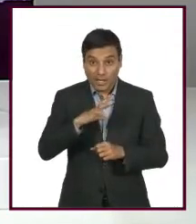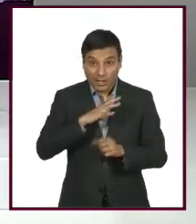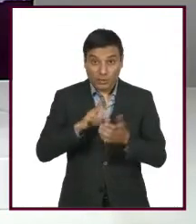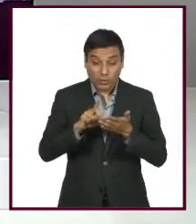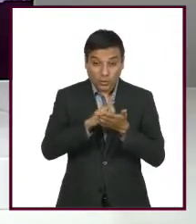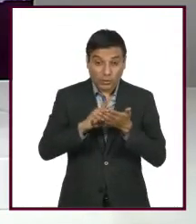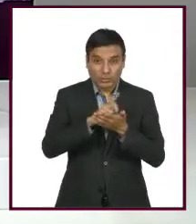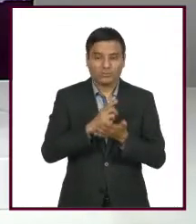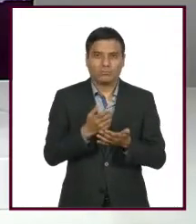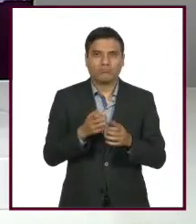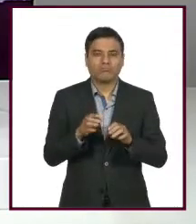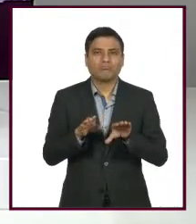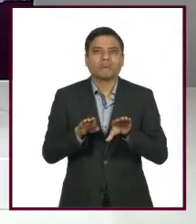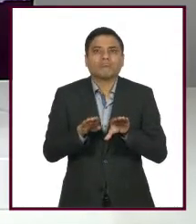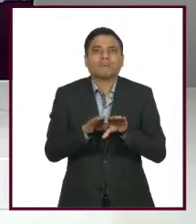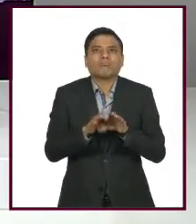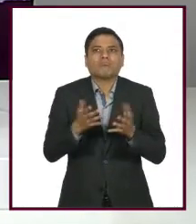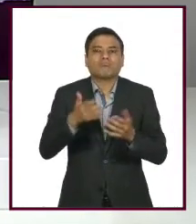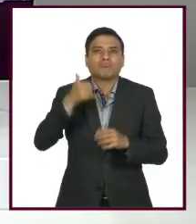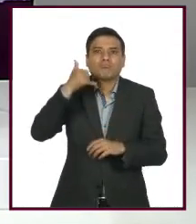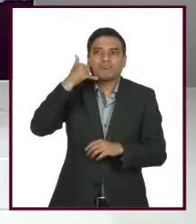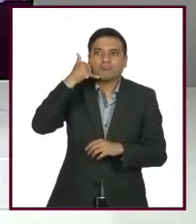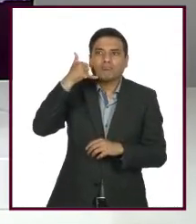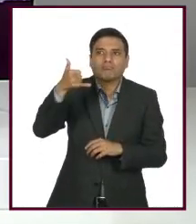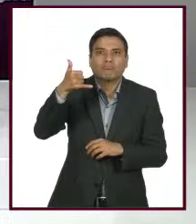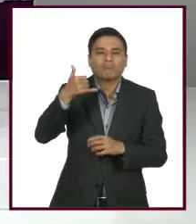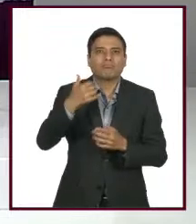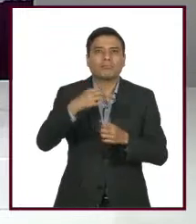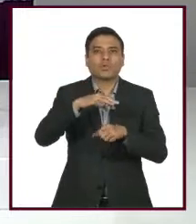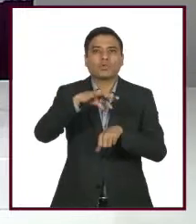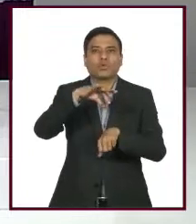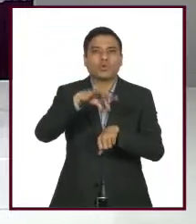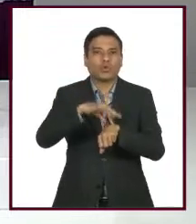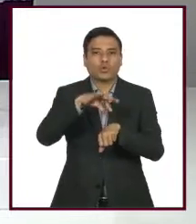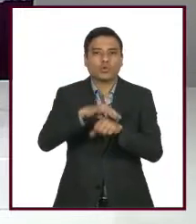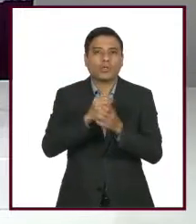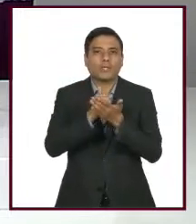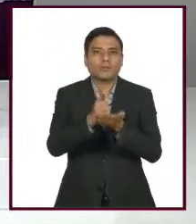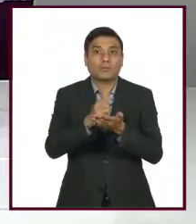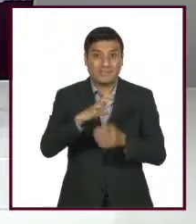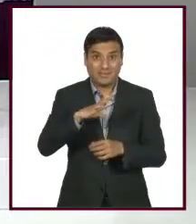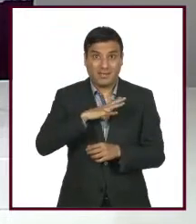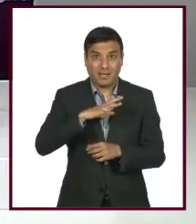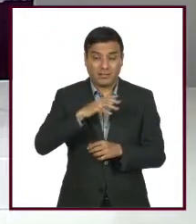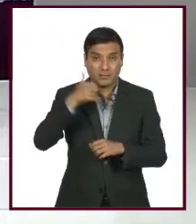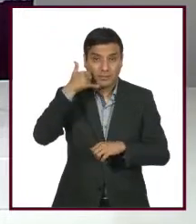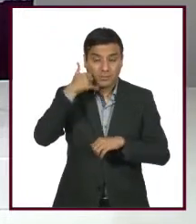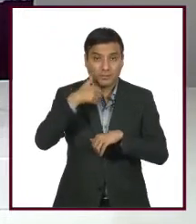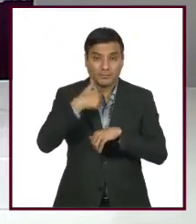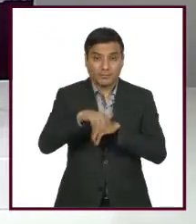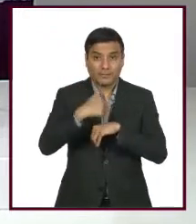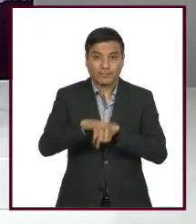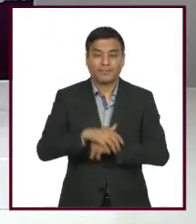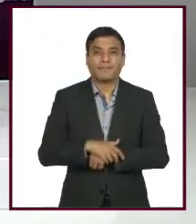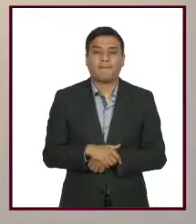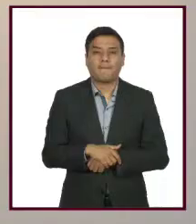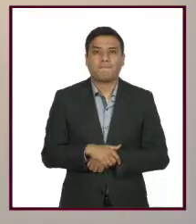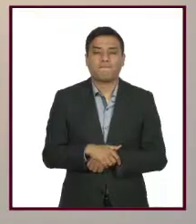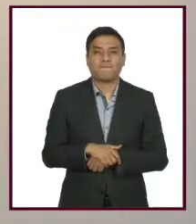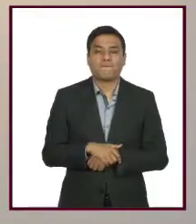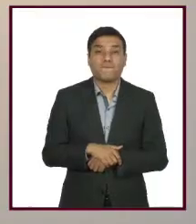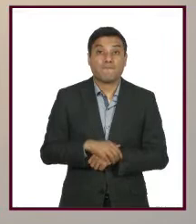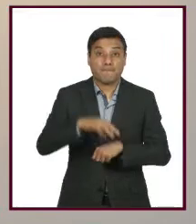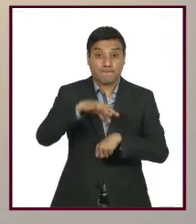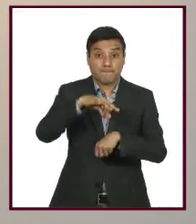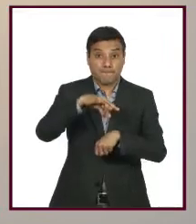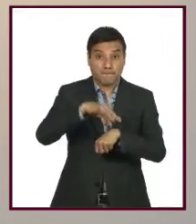o médica para tratar de solucionar o abordar esta situación? Sí, pues médica